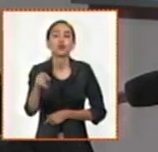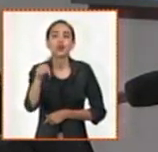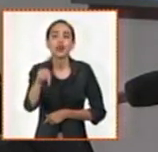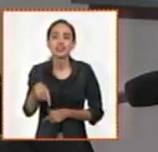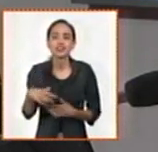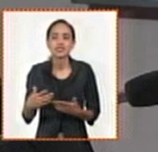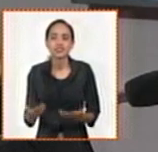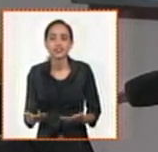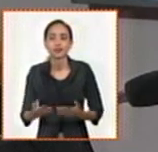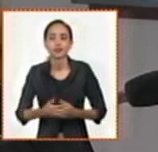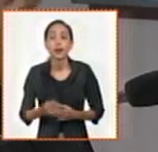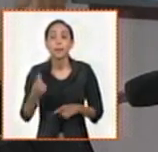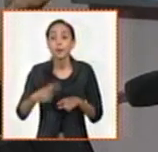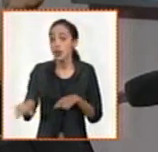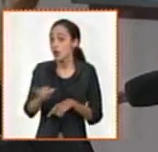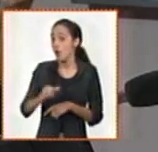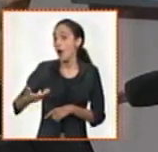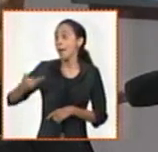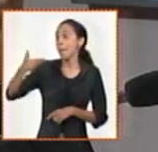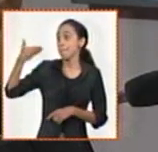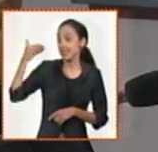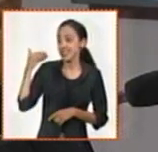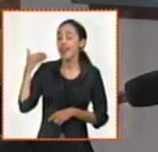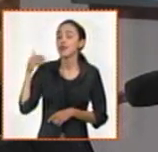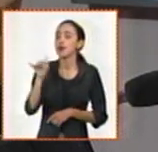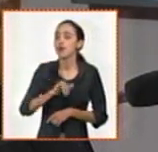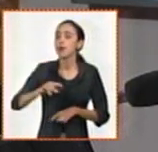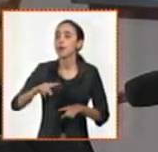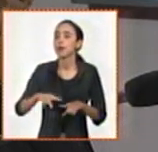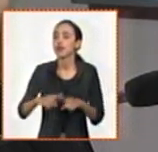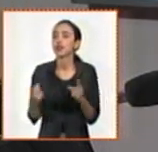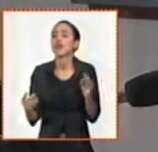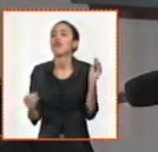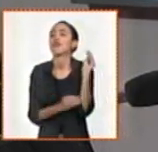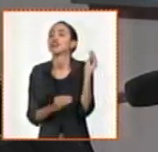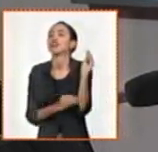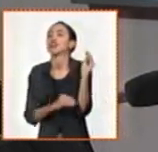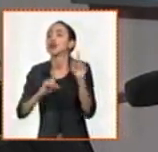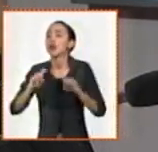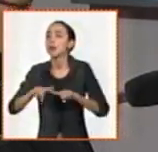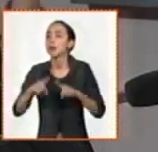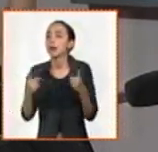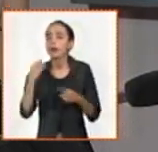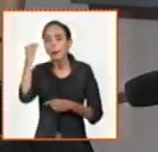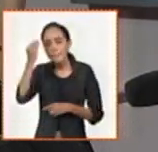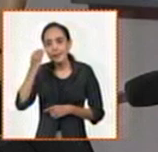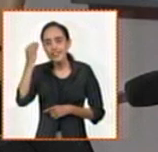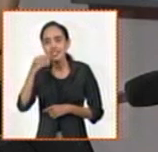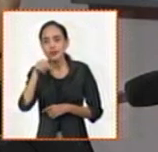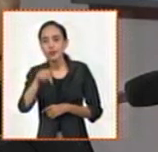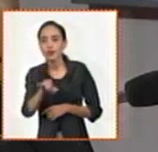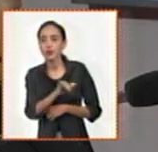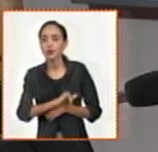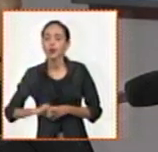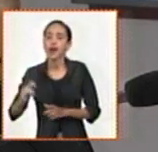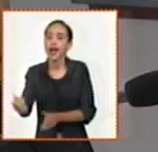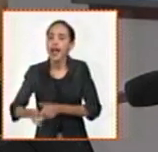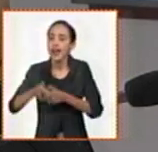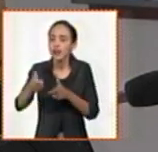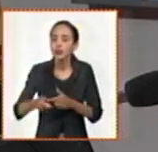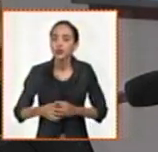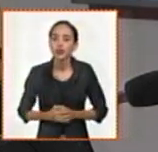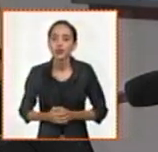la agricultura del pasado también. Y por eso es fortalecedora, porque pensemos en esa línea del tiempo de la